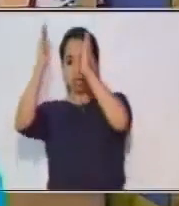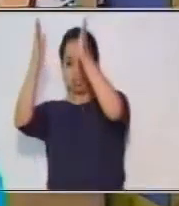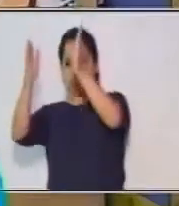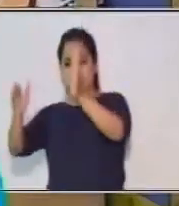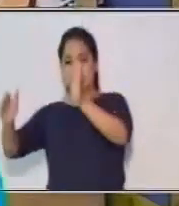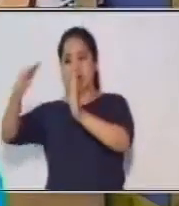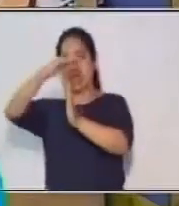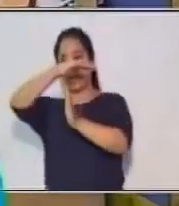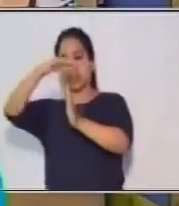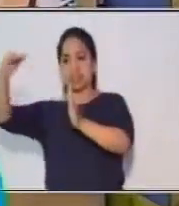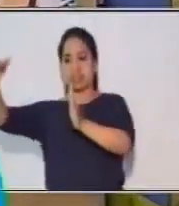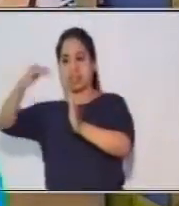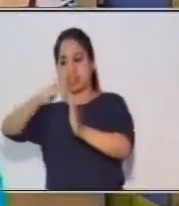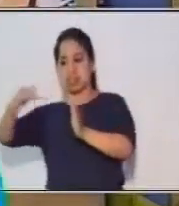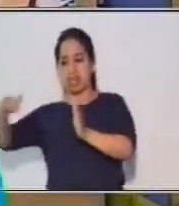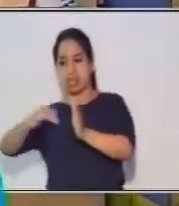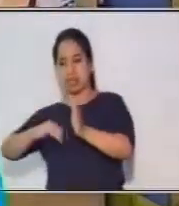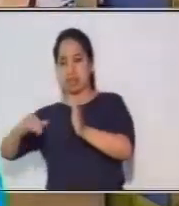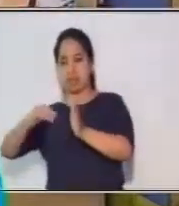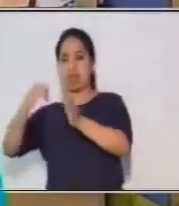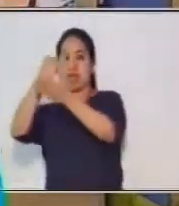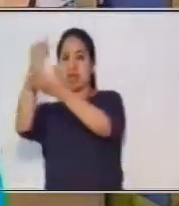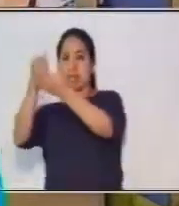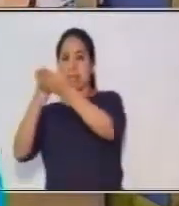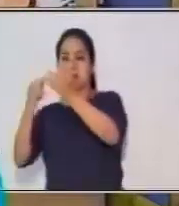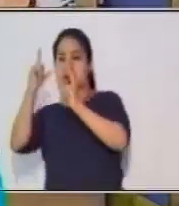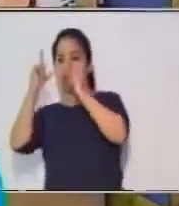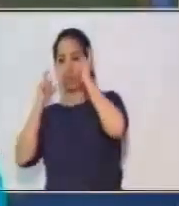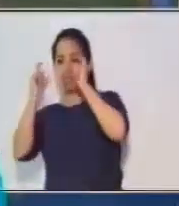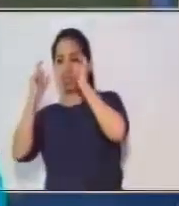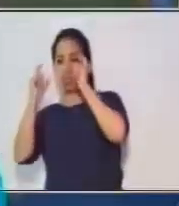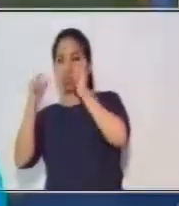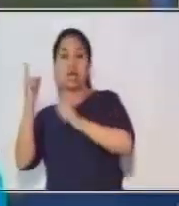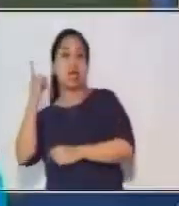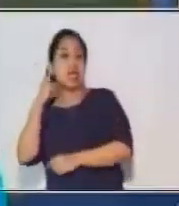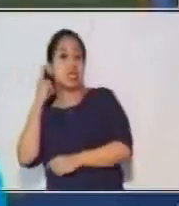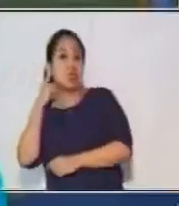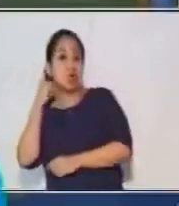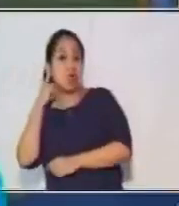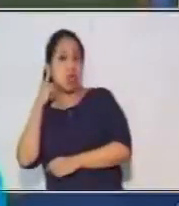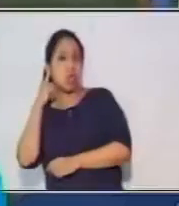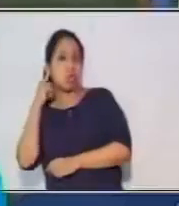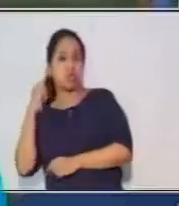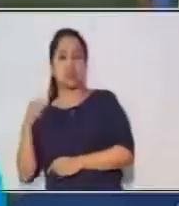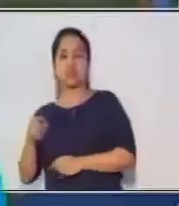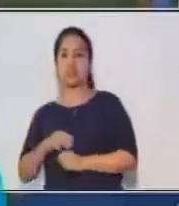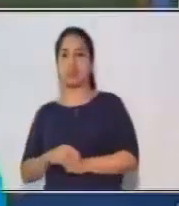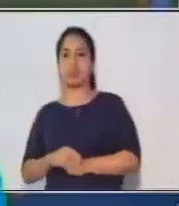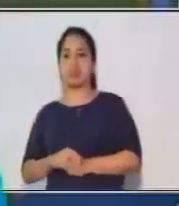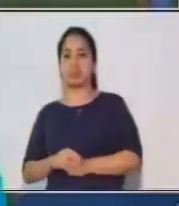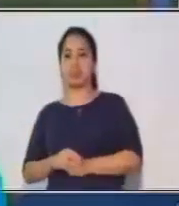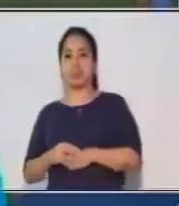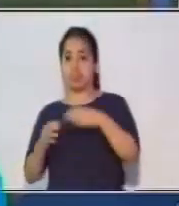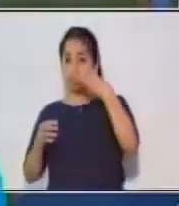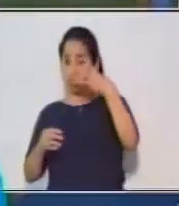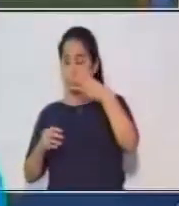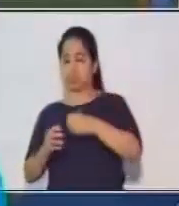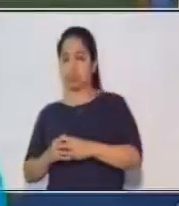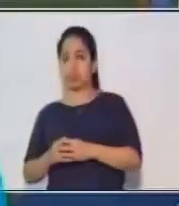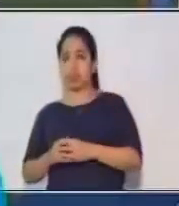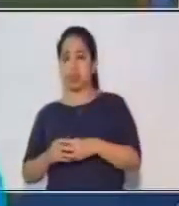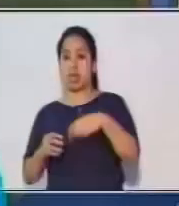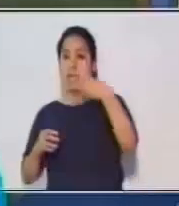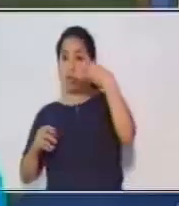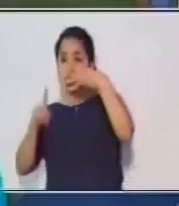gestos y sonidos. Muy bien. Vamos tomando nota.